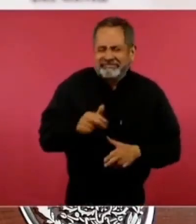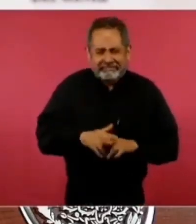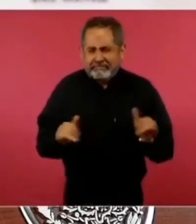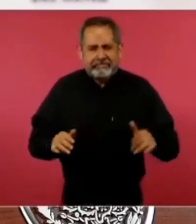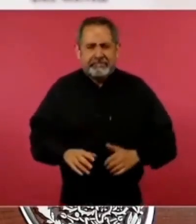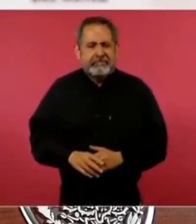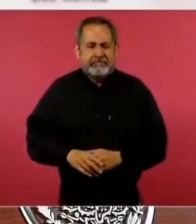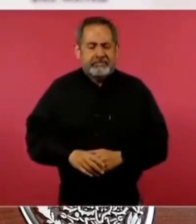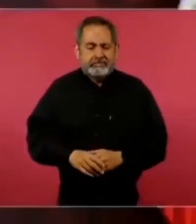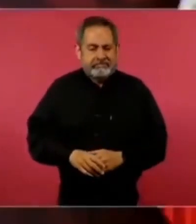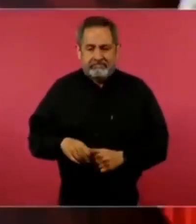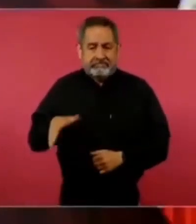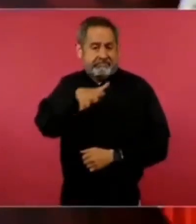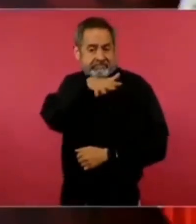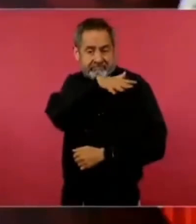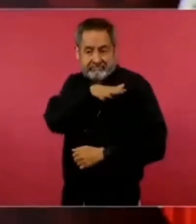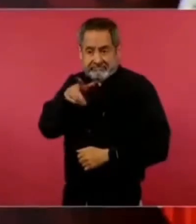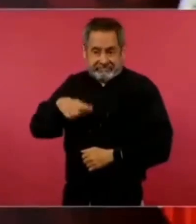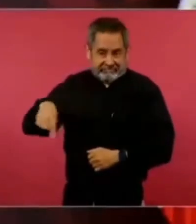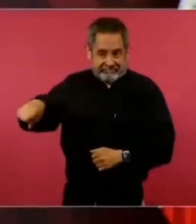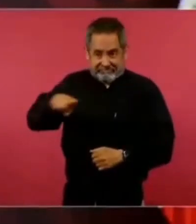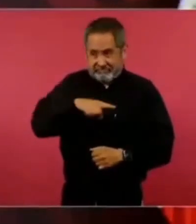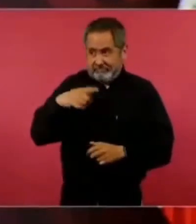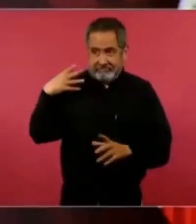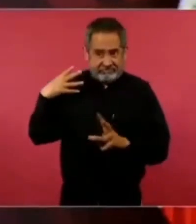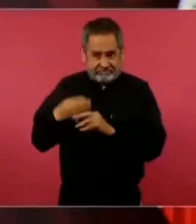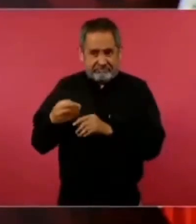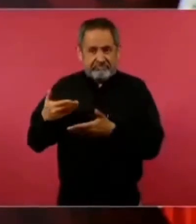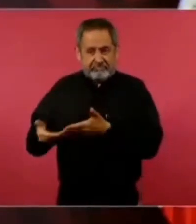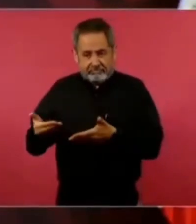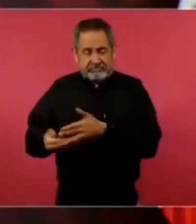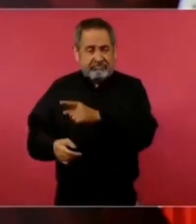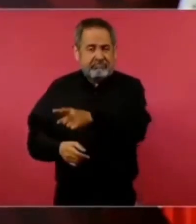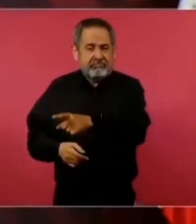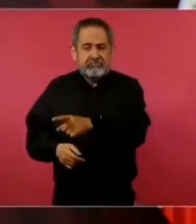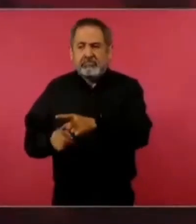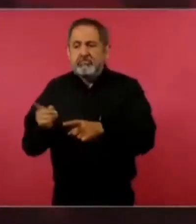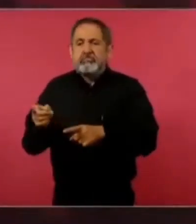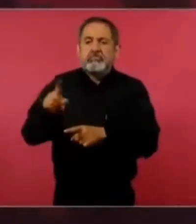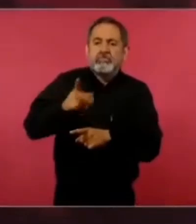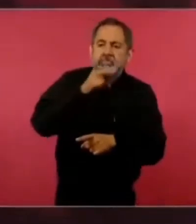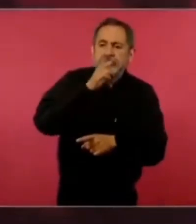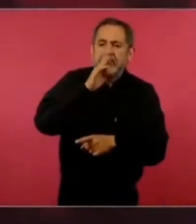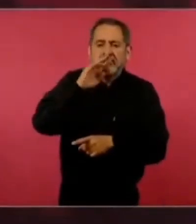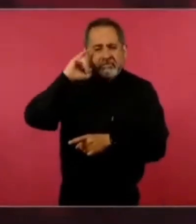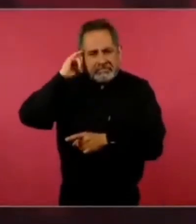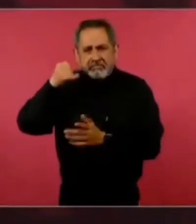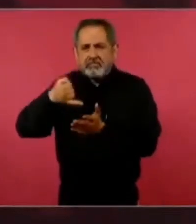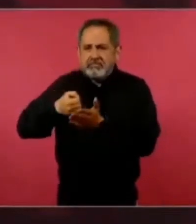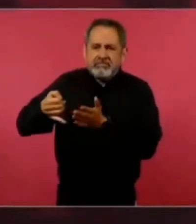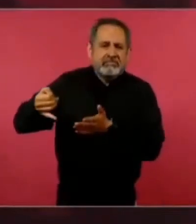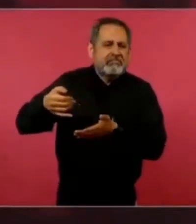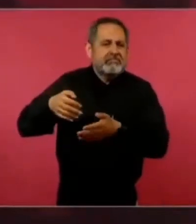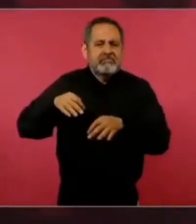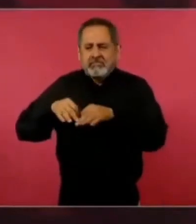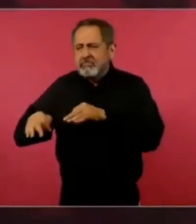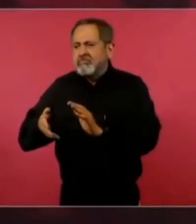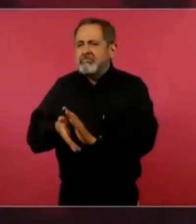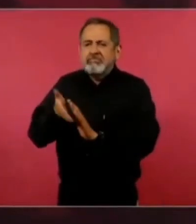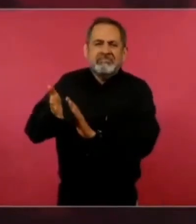Los generales de división hasta ahora son hijos de campesinos, de obreros, de mecánicos,